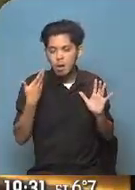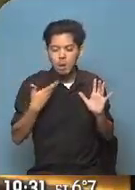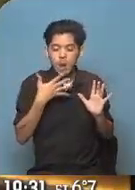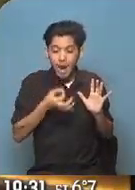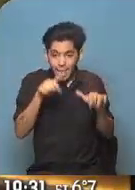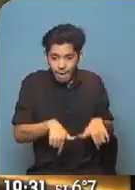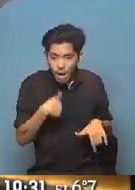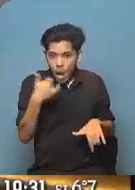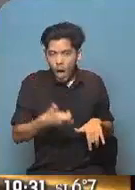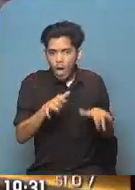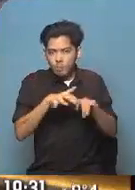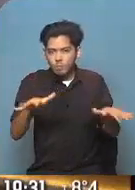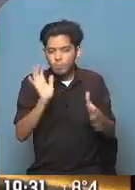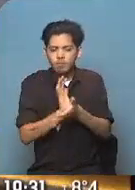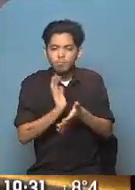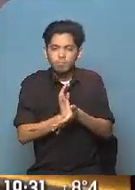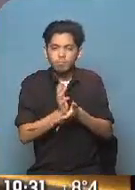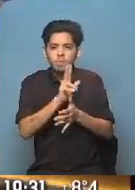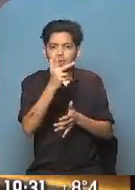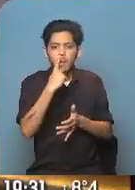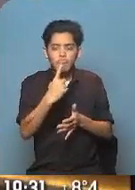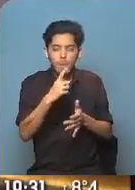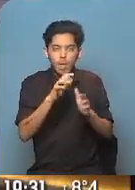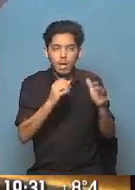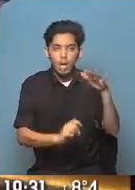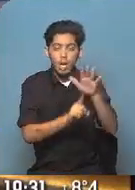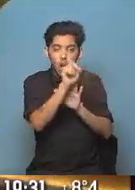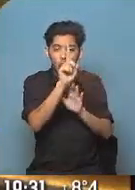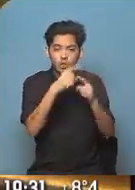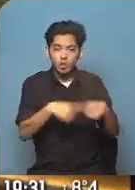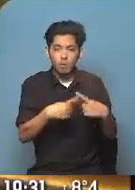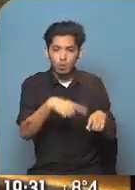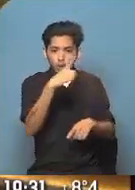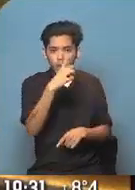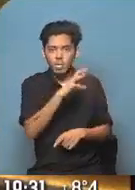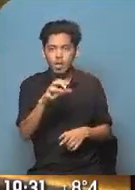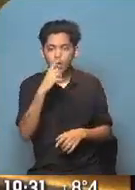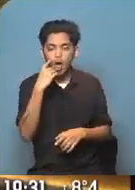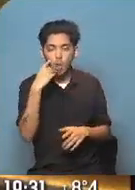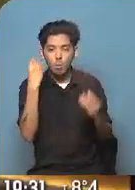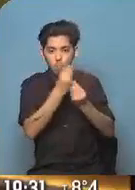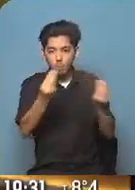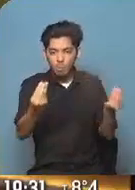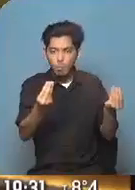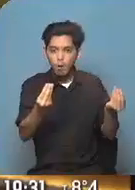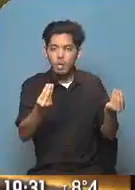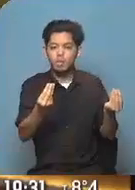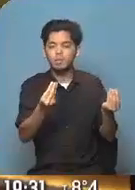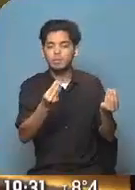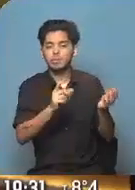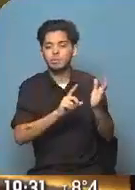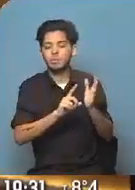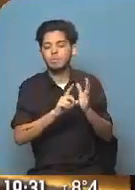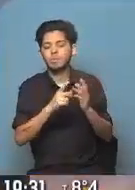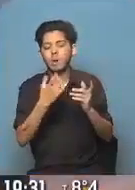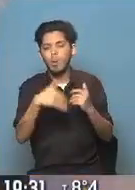despliegue de alrededor de 3000 hombres en la frontera norte para empezar un despliegue de 500 hombres 500 efectivos que